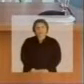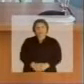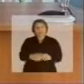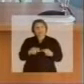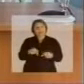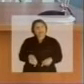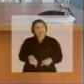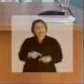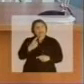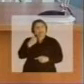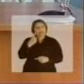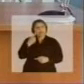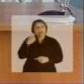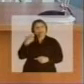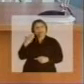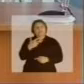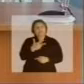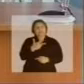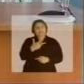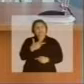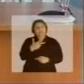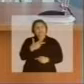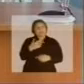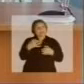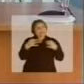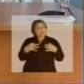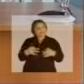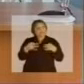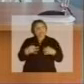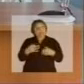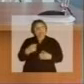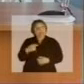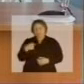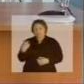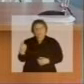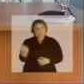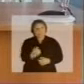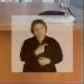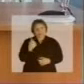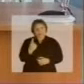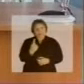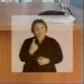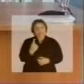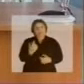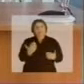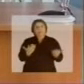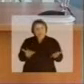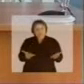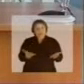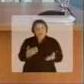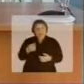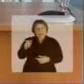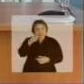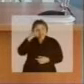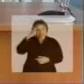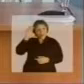Es una fecha Muy especial para todos nosotros Porque